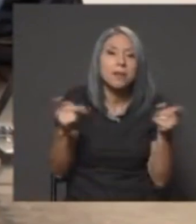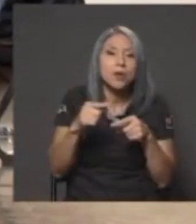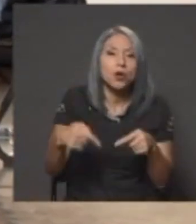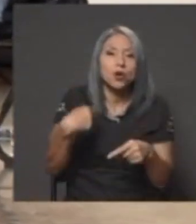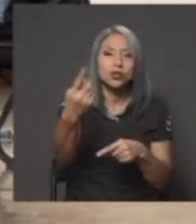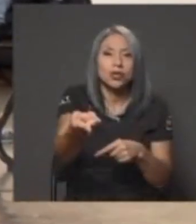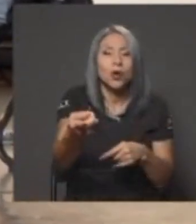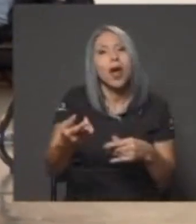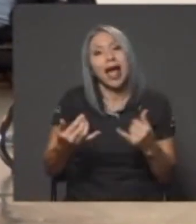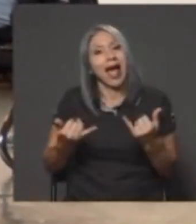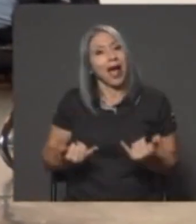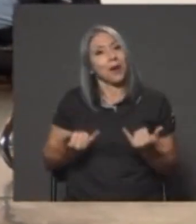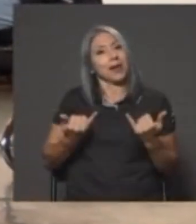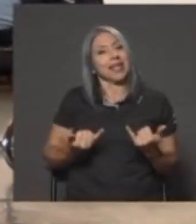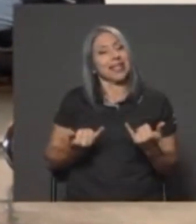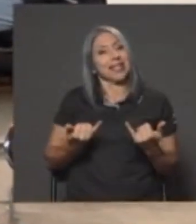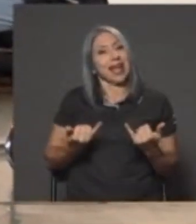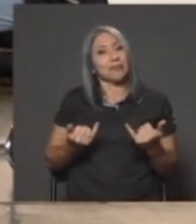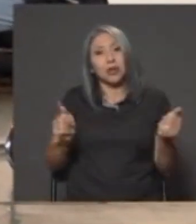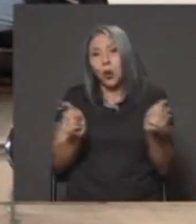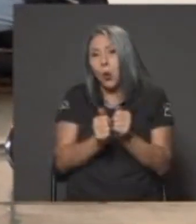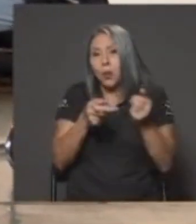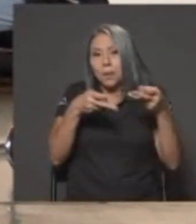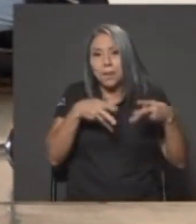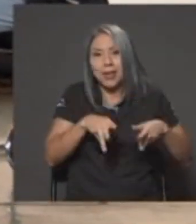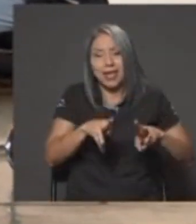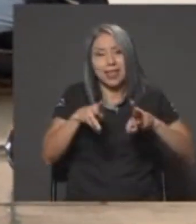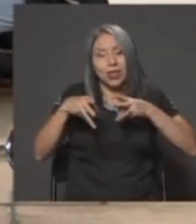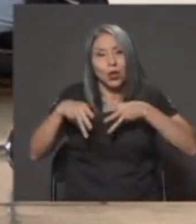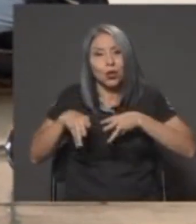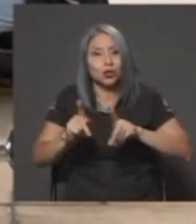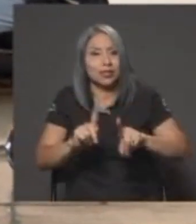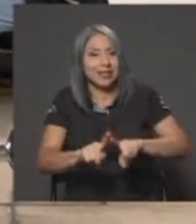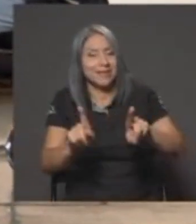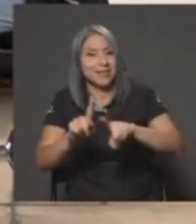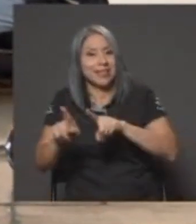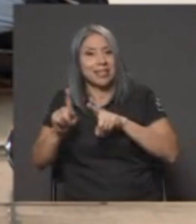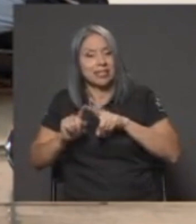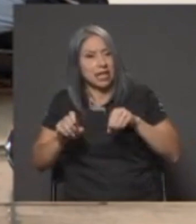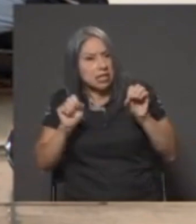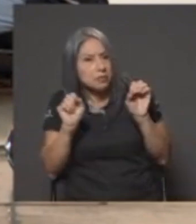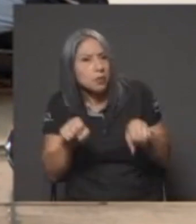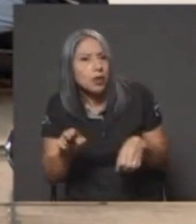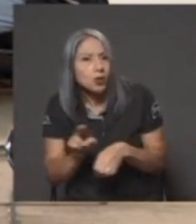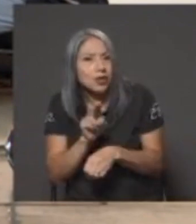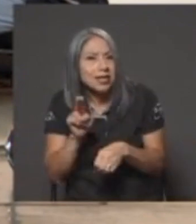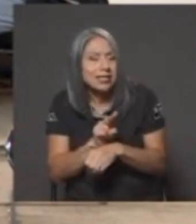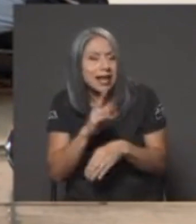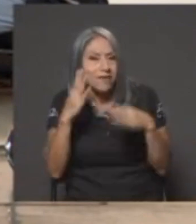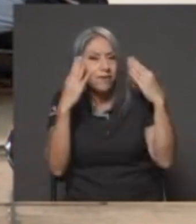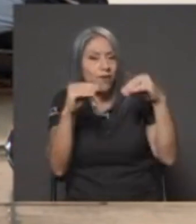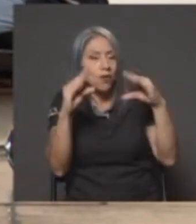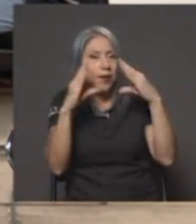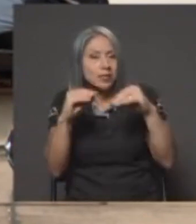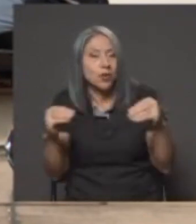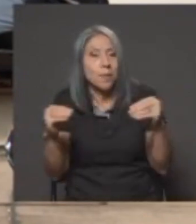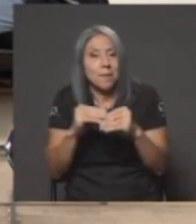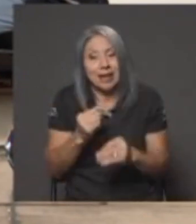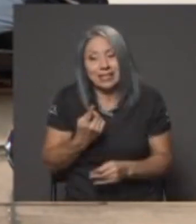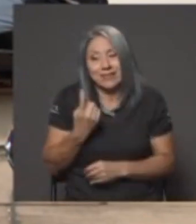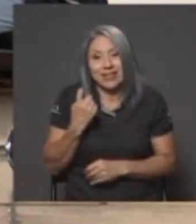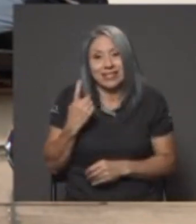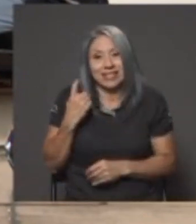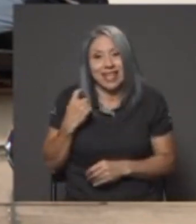¿verdad? Ahorita los métodos permiten utilizar información mucho más reciente y mucho